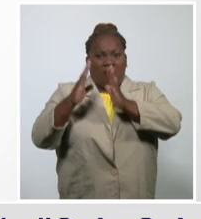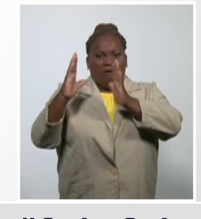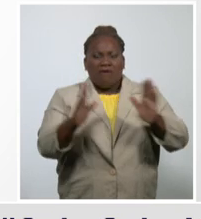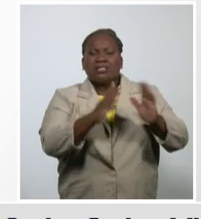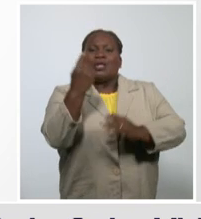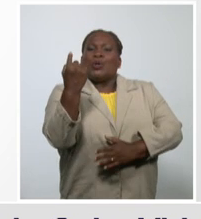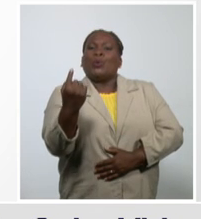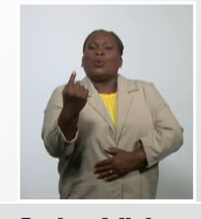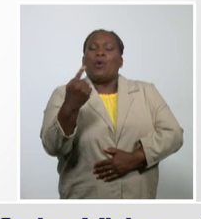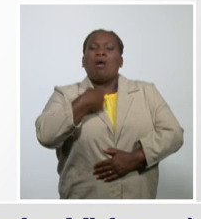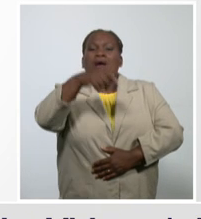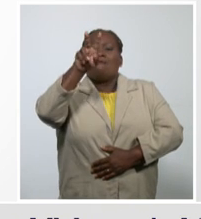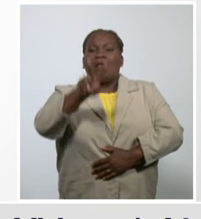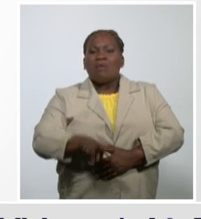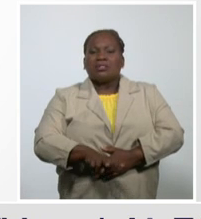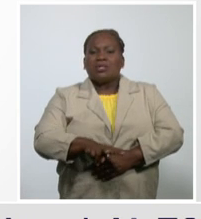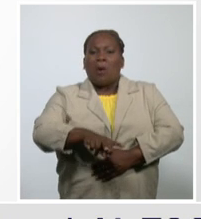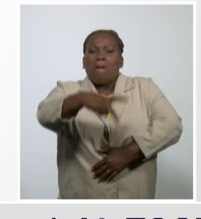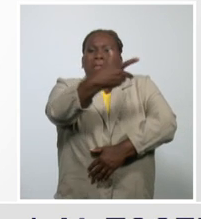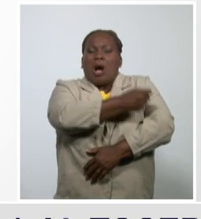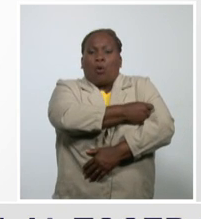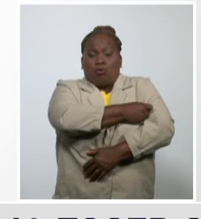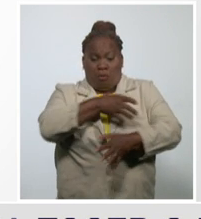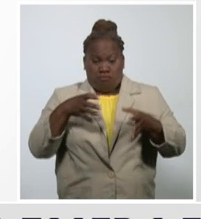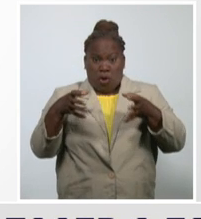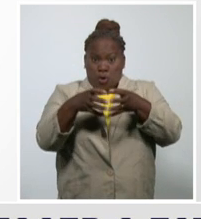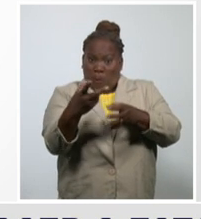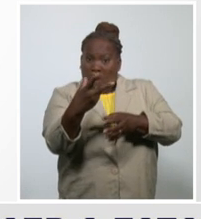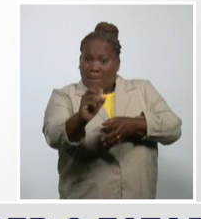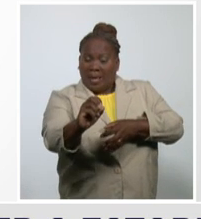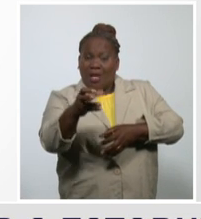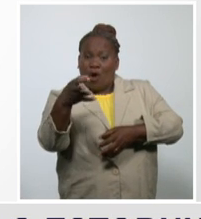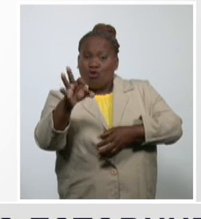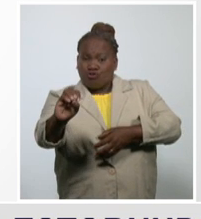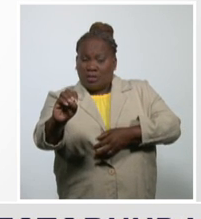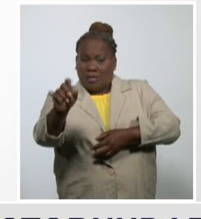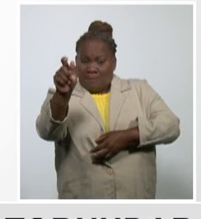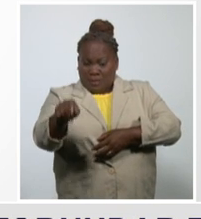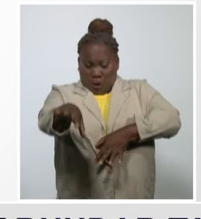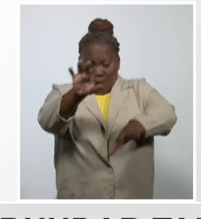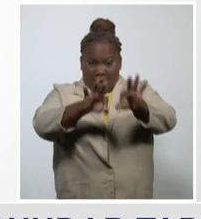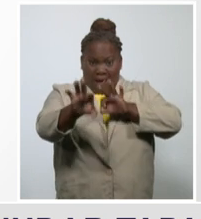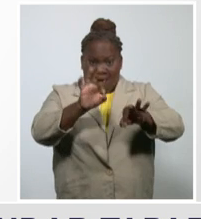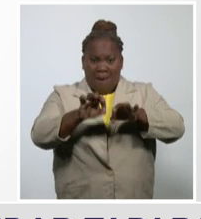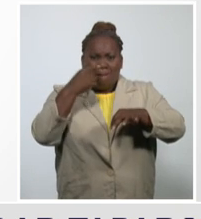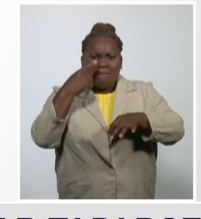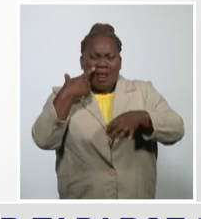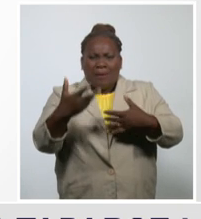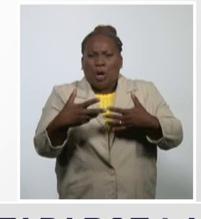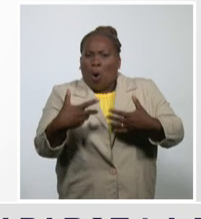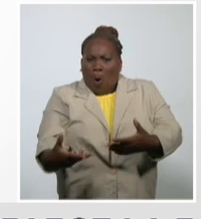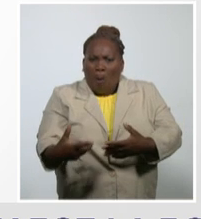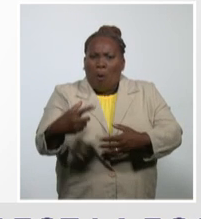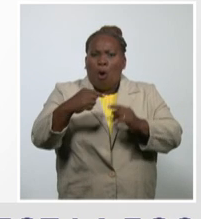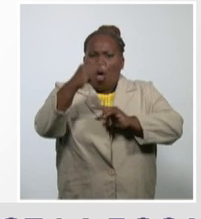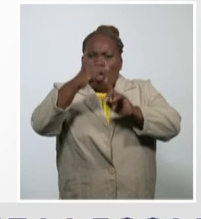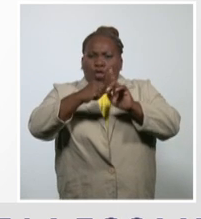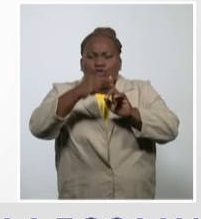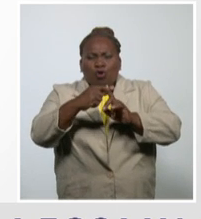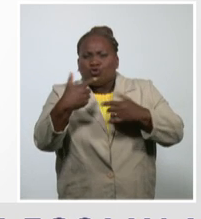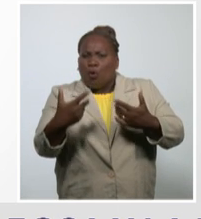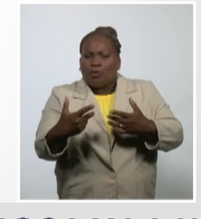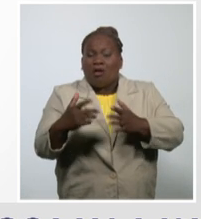a la evaluación de la vacuna en un grupo de entre 20 y 80 personas para determinar inocuidad y dosis. Le sigue la fase 2